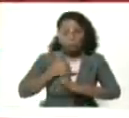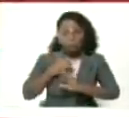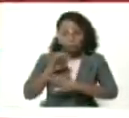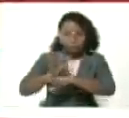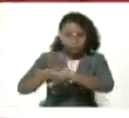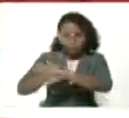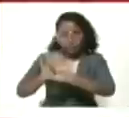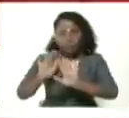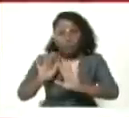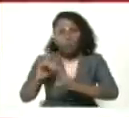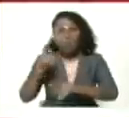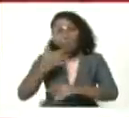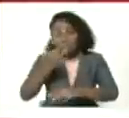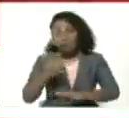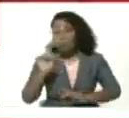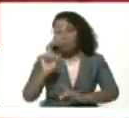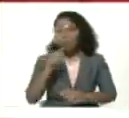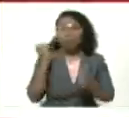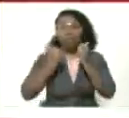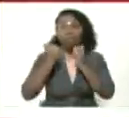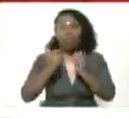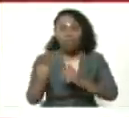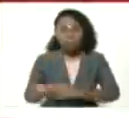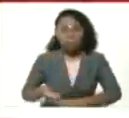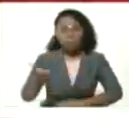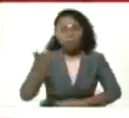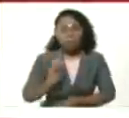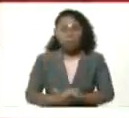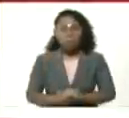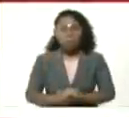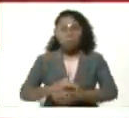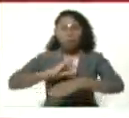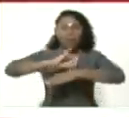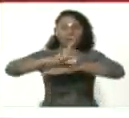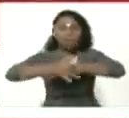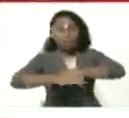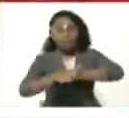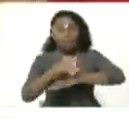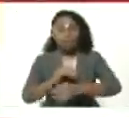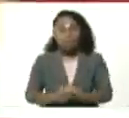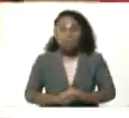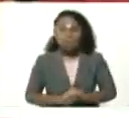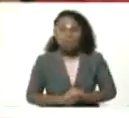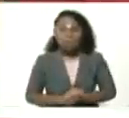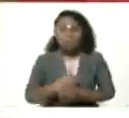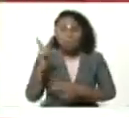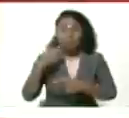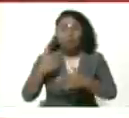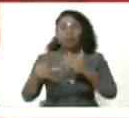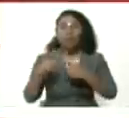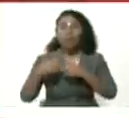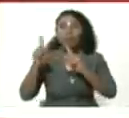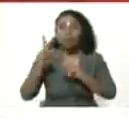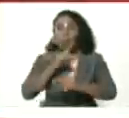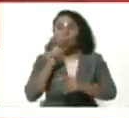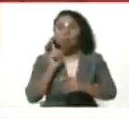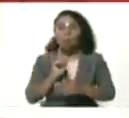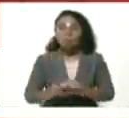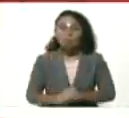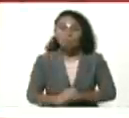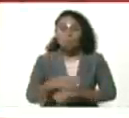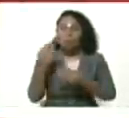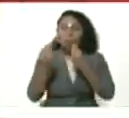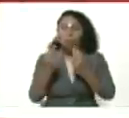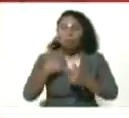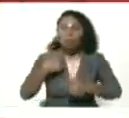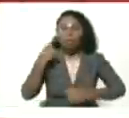No, pero se paga. Menos mal que no hubo carrera, eso es lo importante. Delta Macuro. Imagínate que hubiera salido de aquí con otro nombre. ¿Cómo corrió